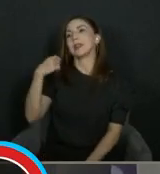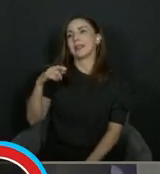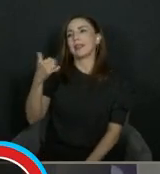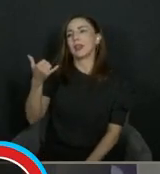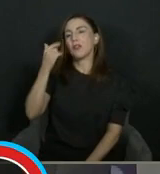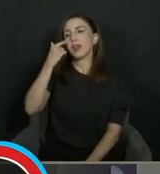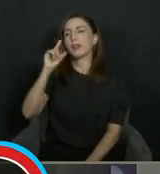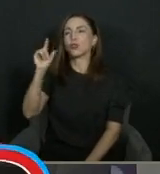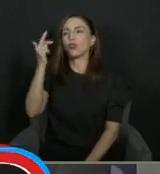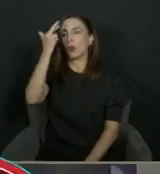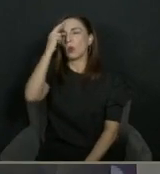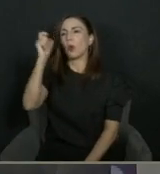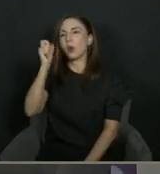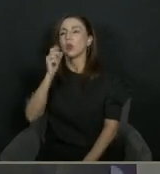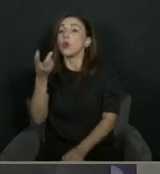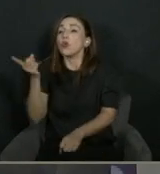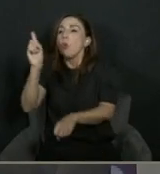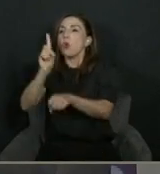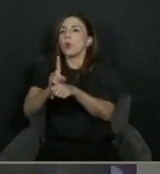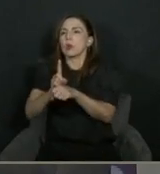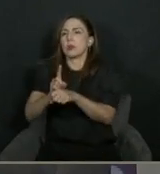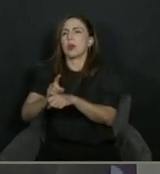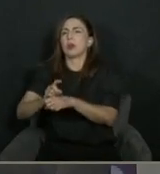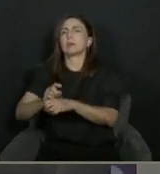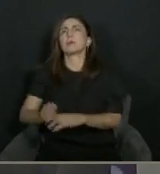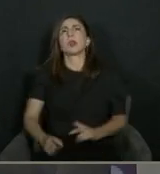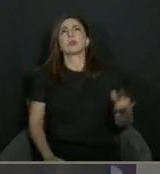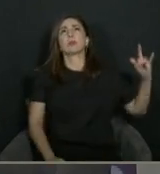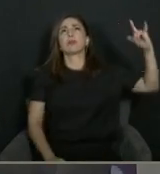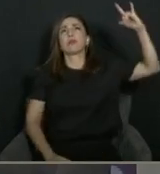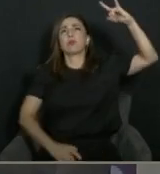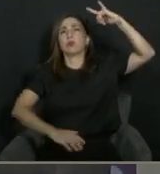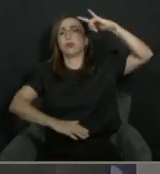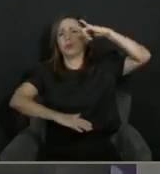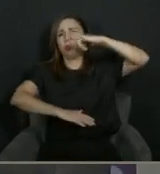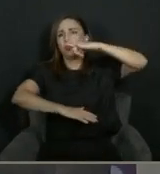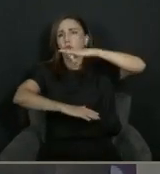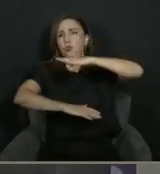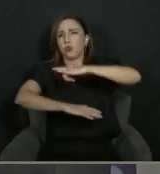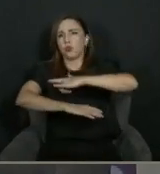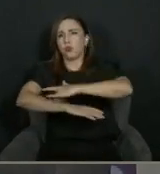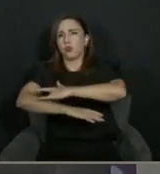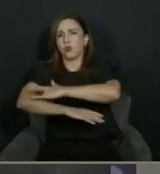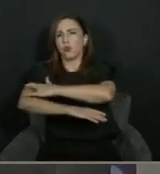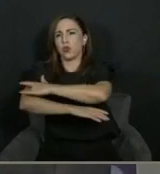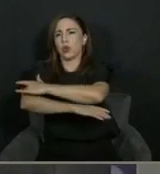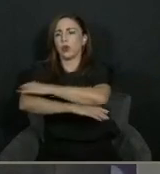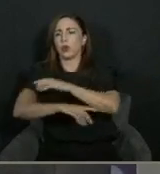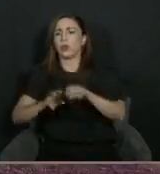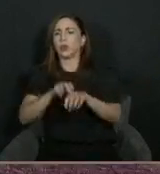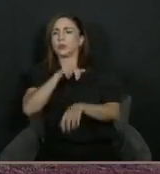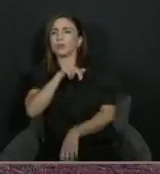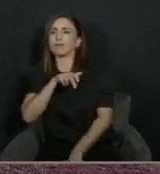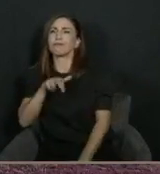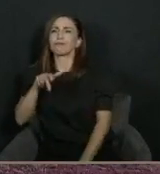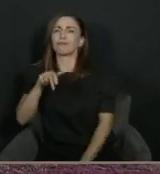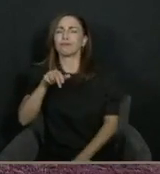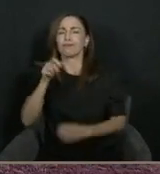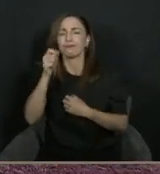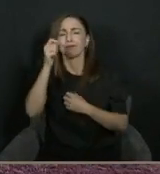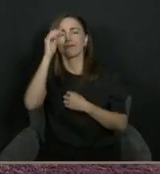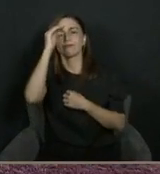viable con los que tenía que hablar ya no más jamás me arrepentido jamás porque te fue muy bien hay que